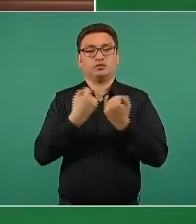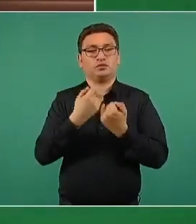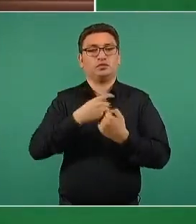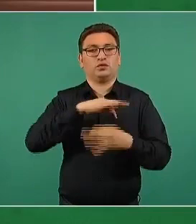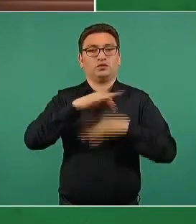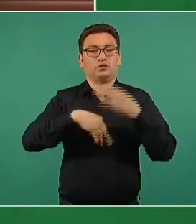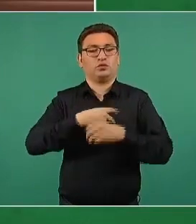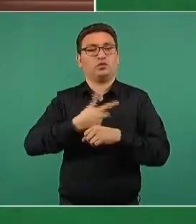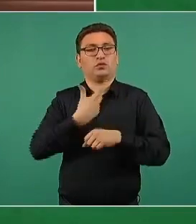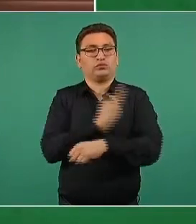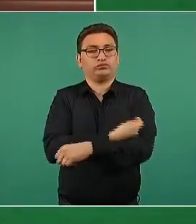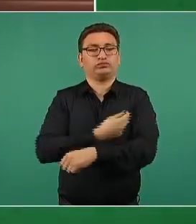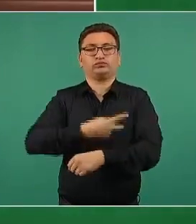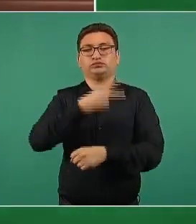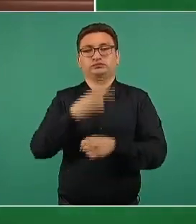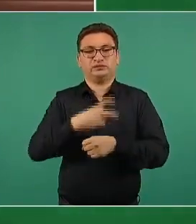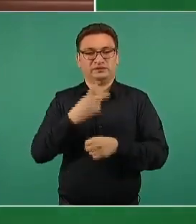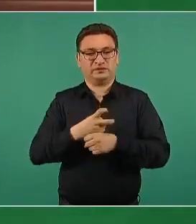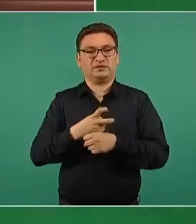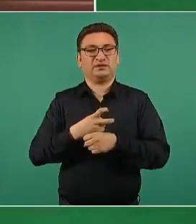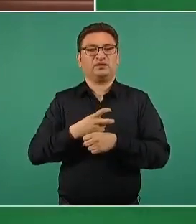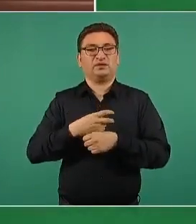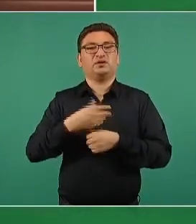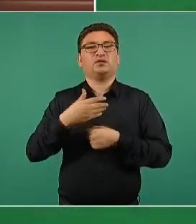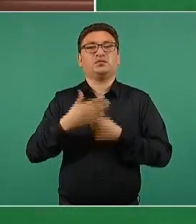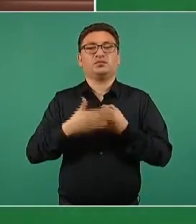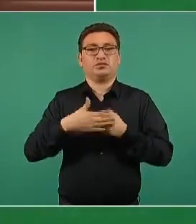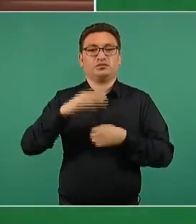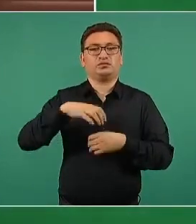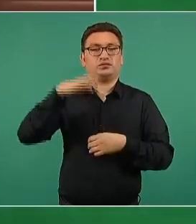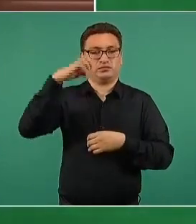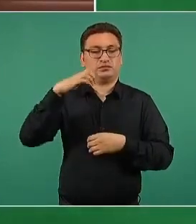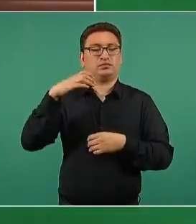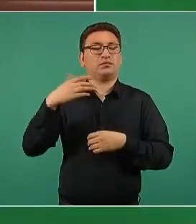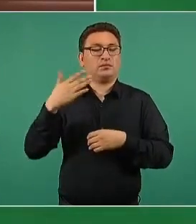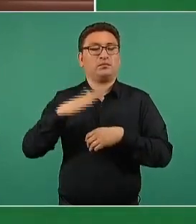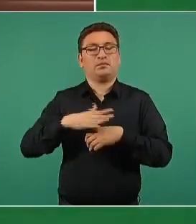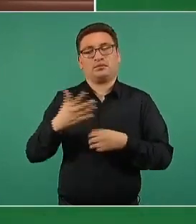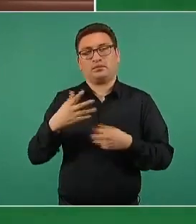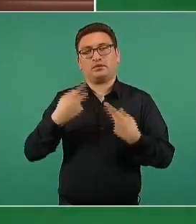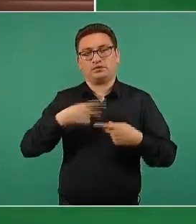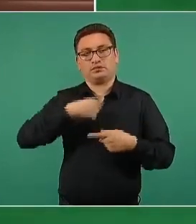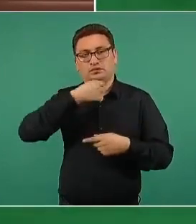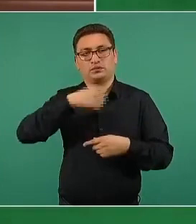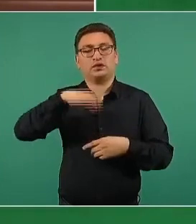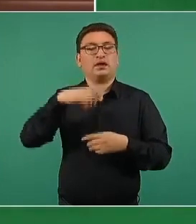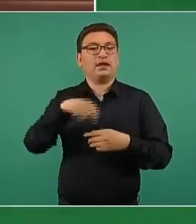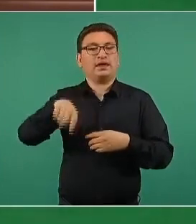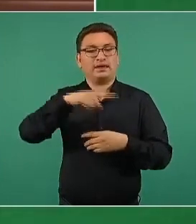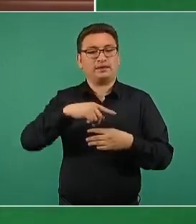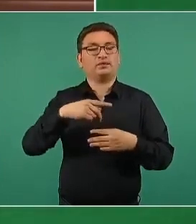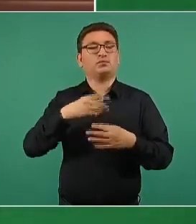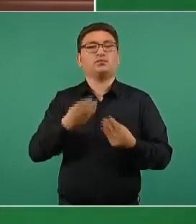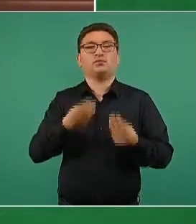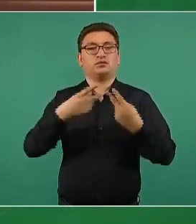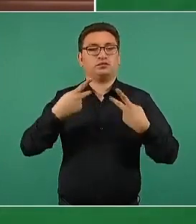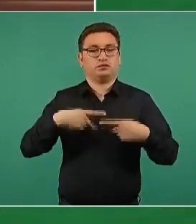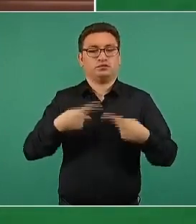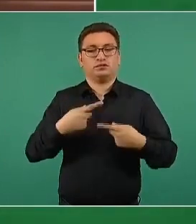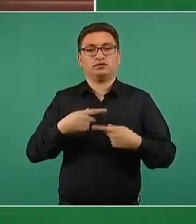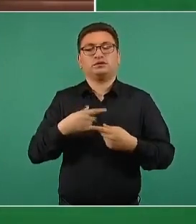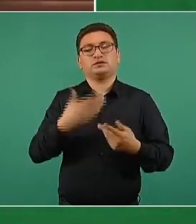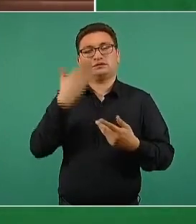las segundas dosis pendientes de adulto mayor. Muchas de estas dosis, o la gran mayoría, o todas, eran